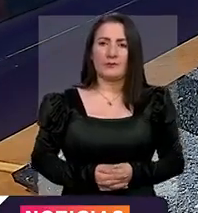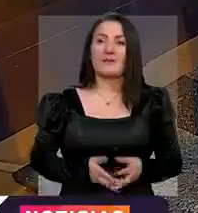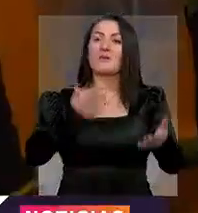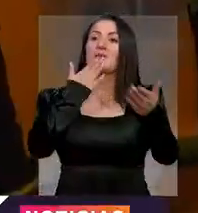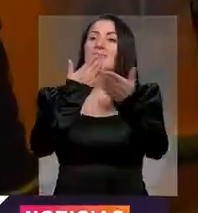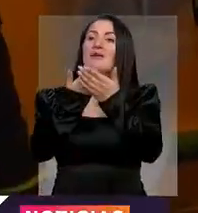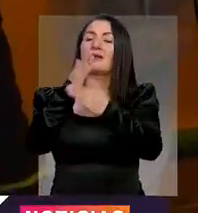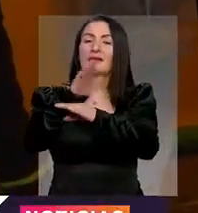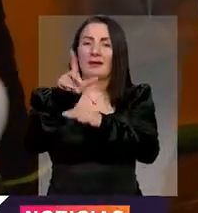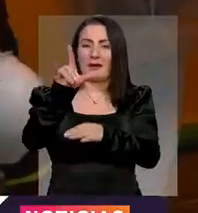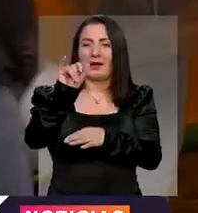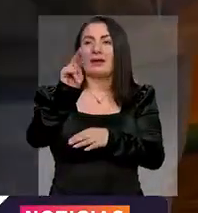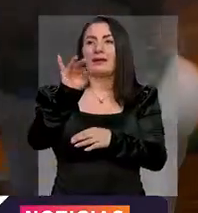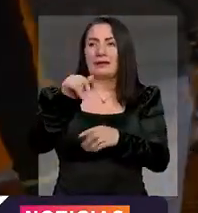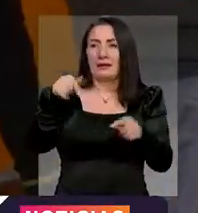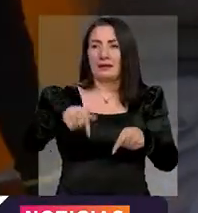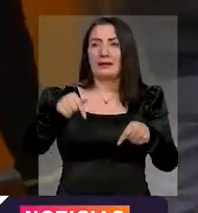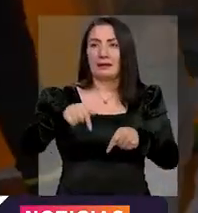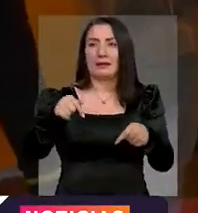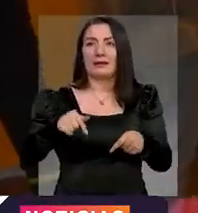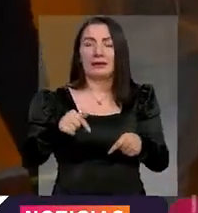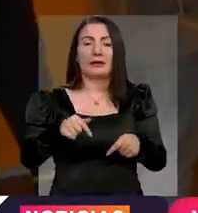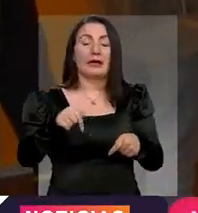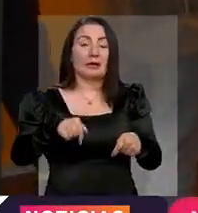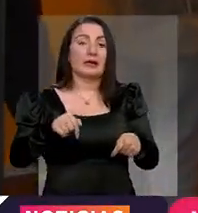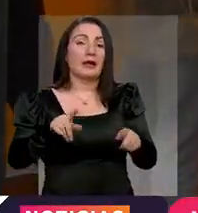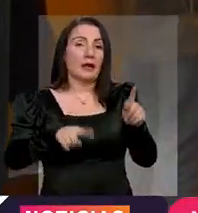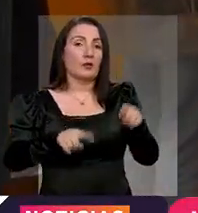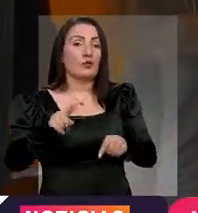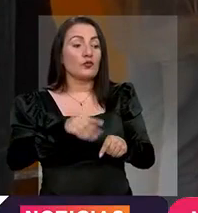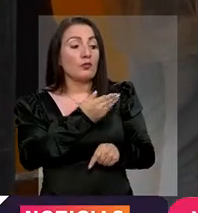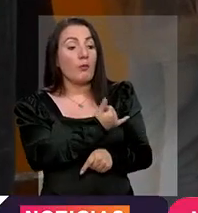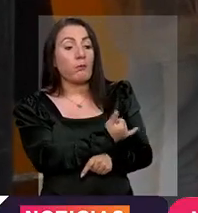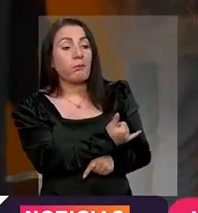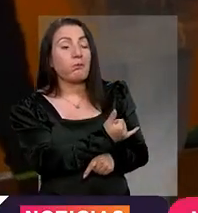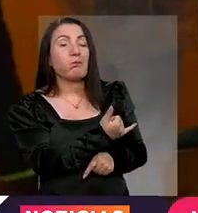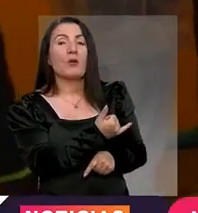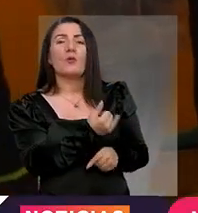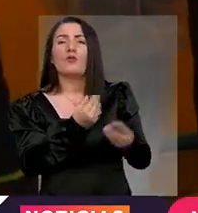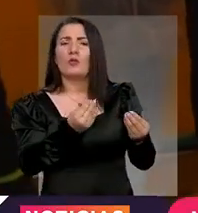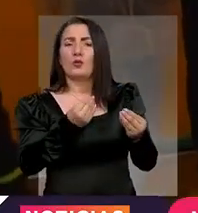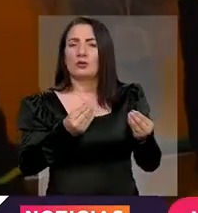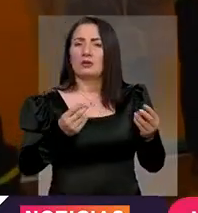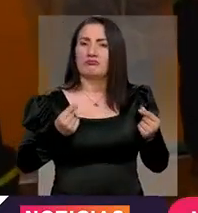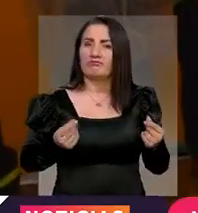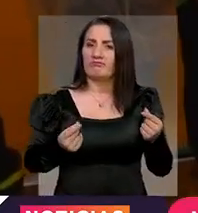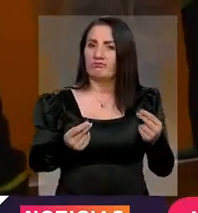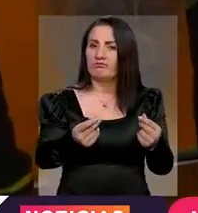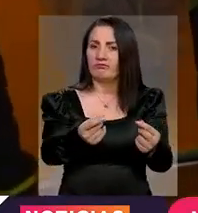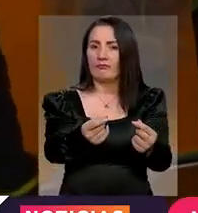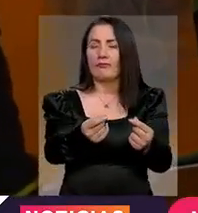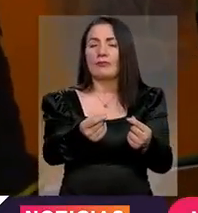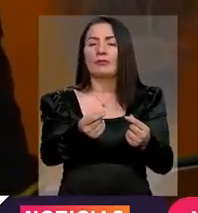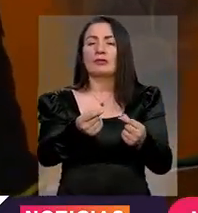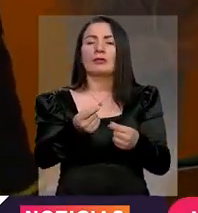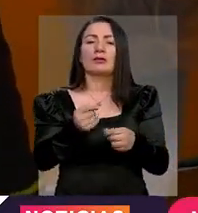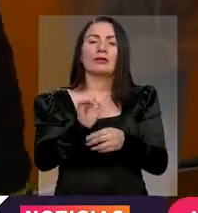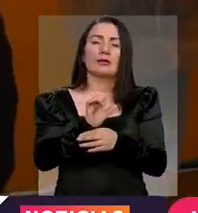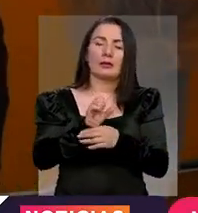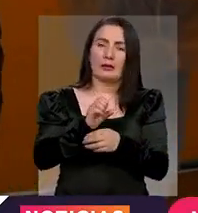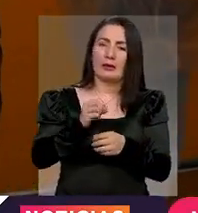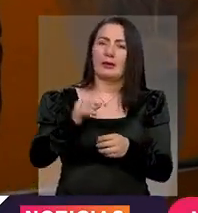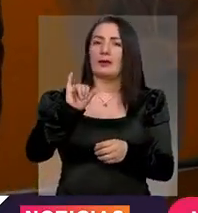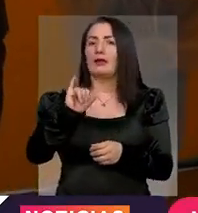Buenas tardes, Lina. Pues lo están interviniendo en este momento con bastante celeridad. Las entidades distritales como el IDU,